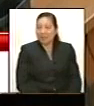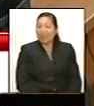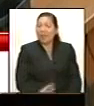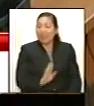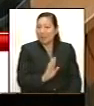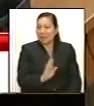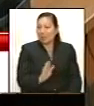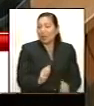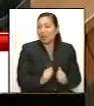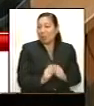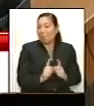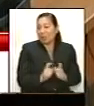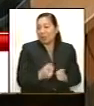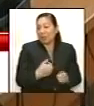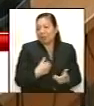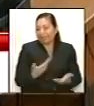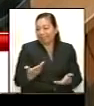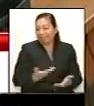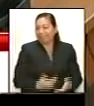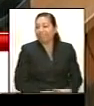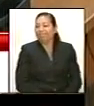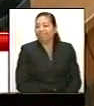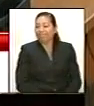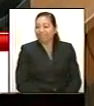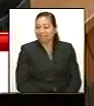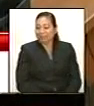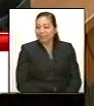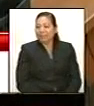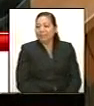suyo con las preguntas que nosotros recibimos.